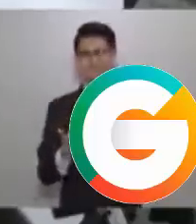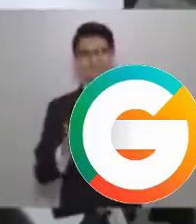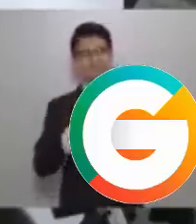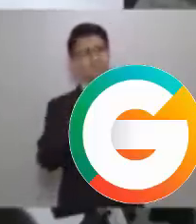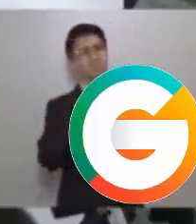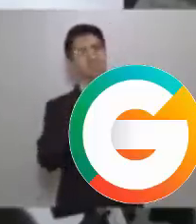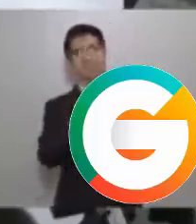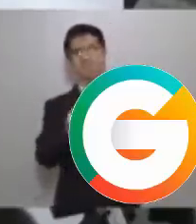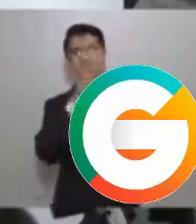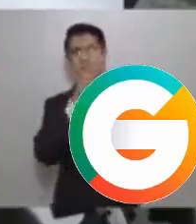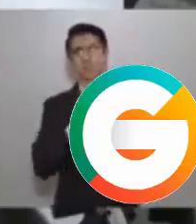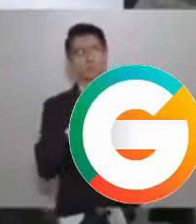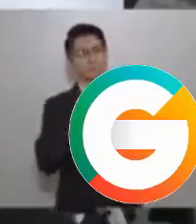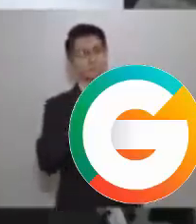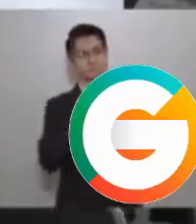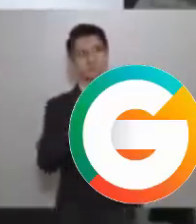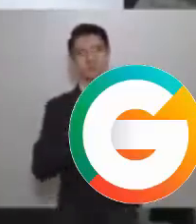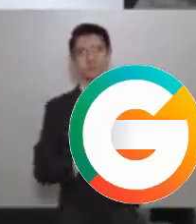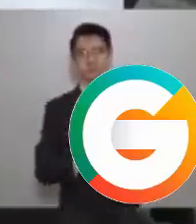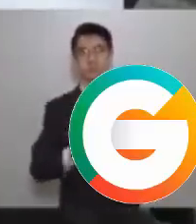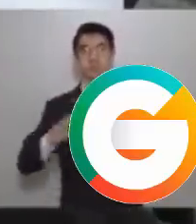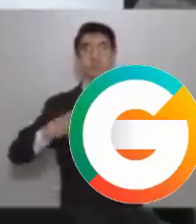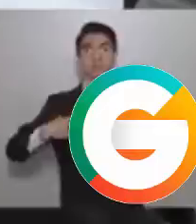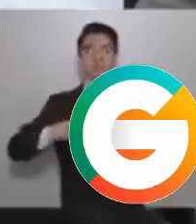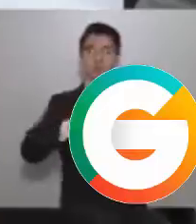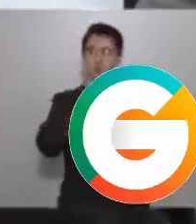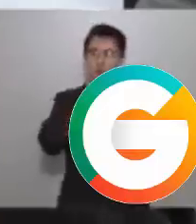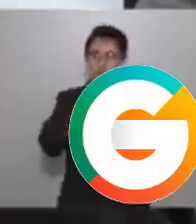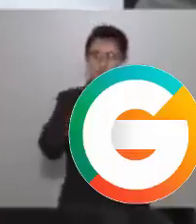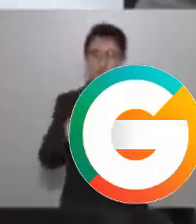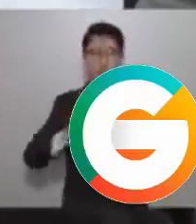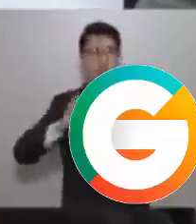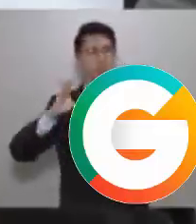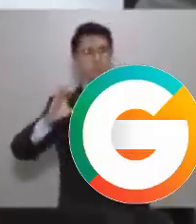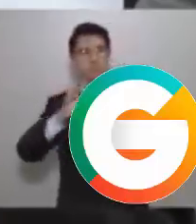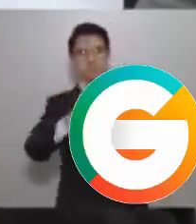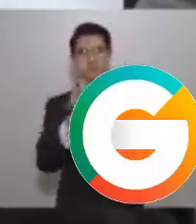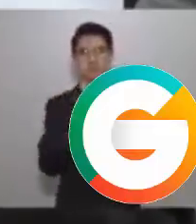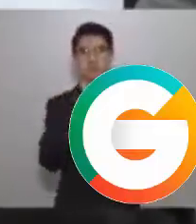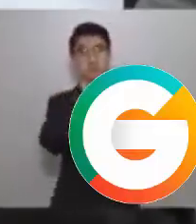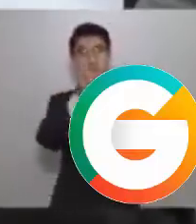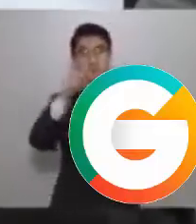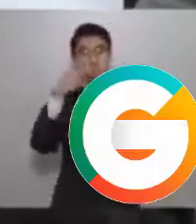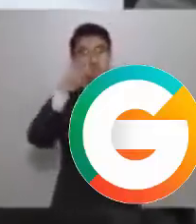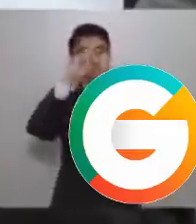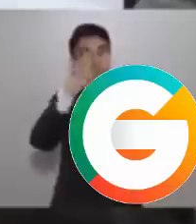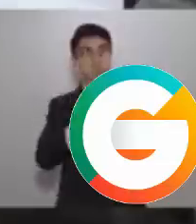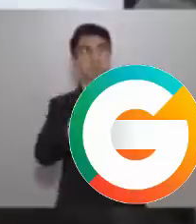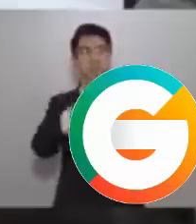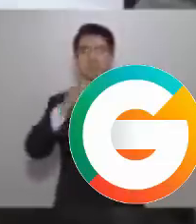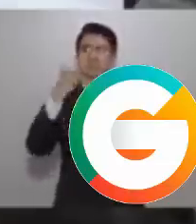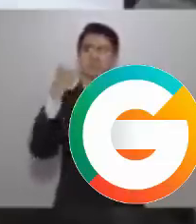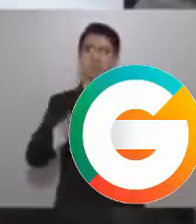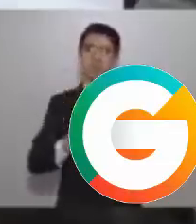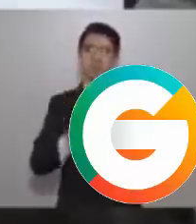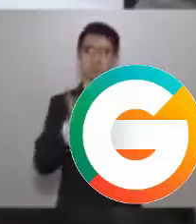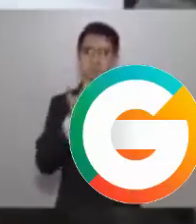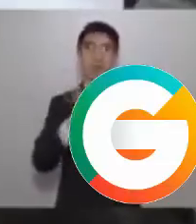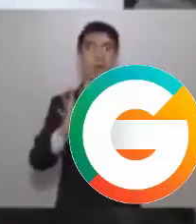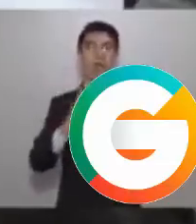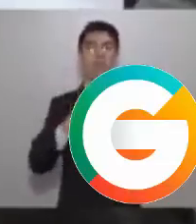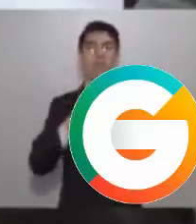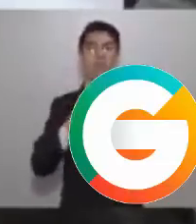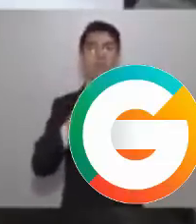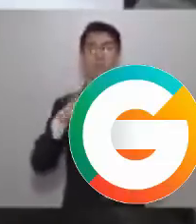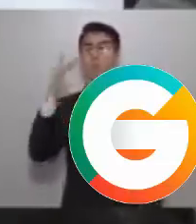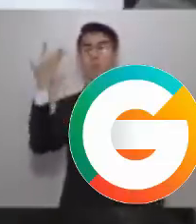avanzar en el esclarecimiento de los casos que nos corresponden por responsabilidad. Y nuevamente, no voy a permitir que nadie que haga